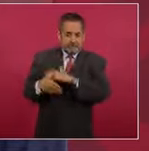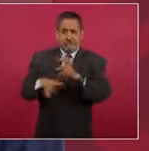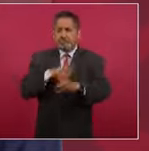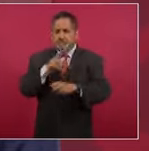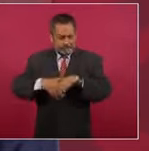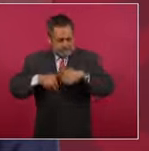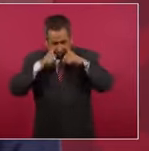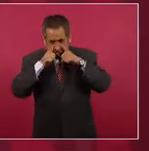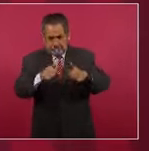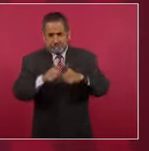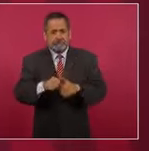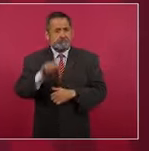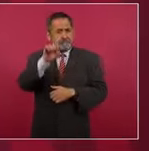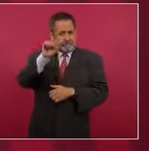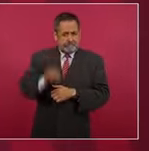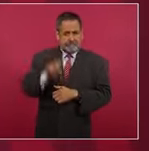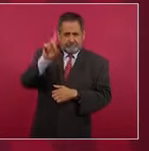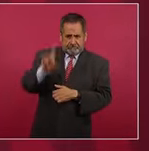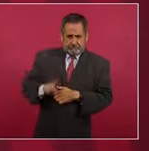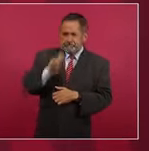fines de semana,